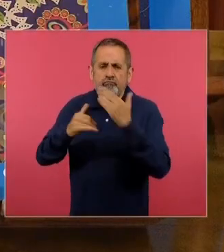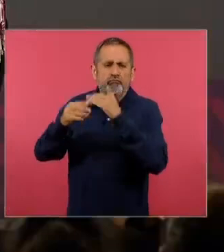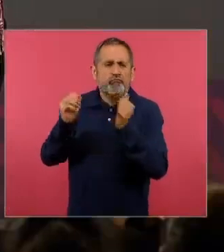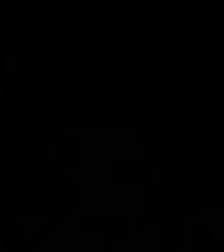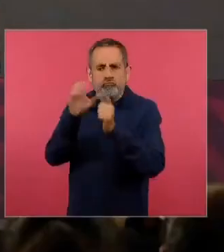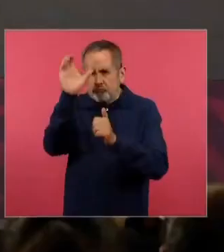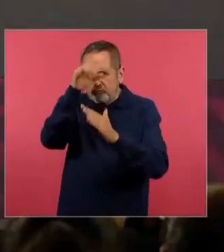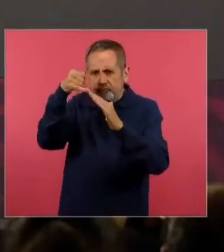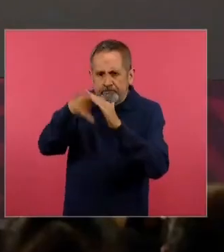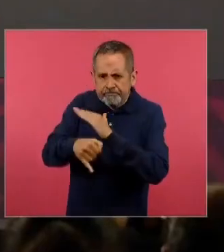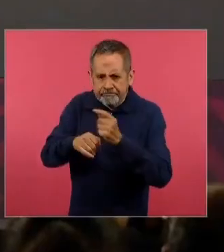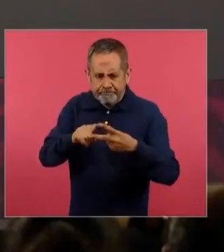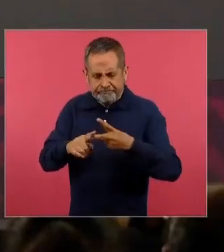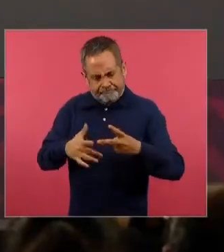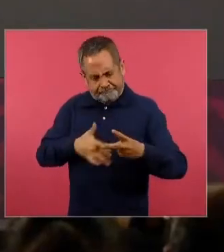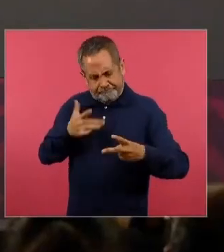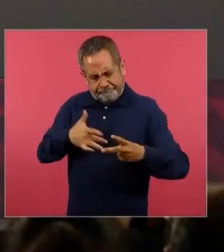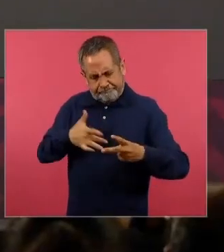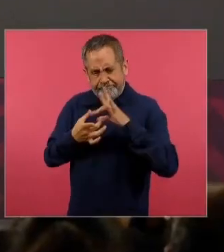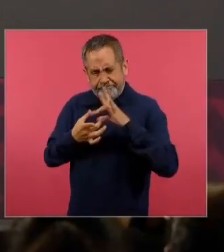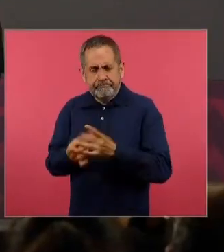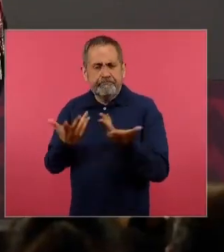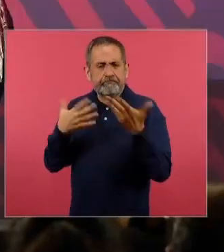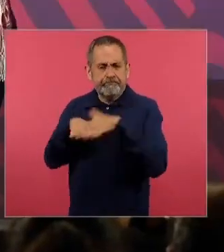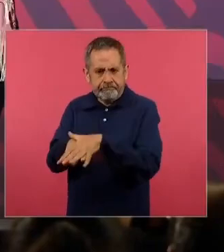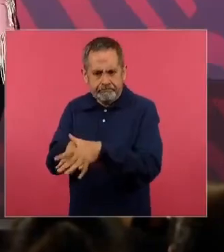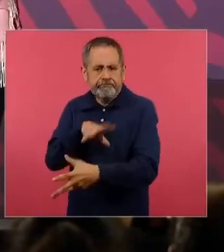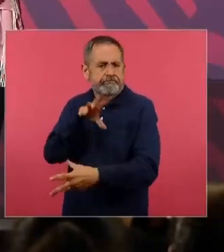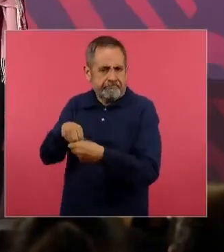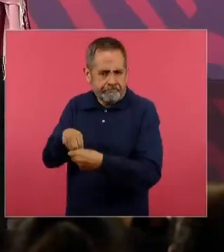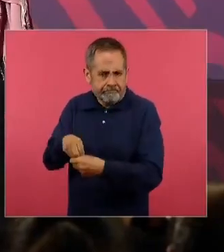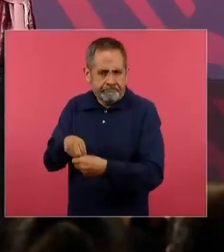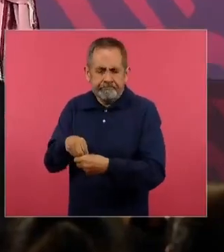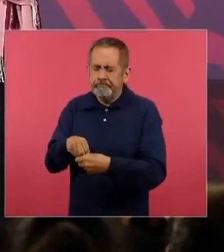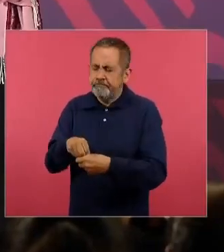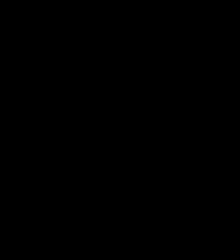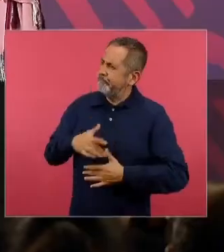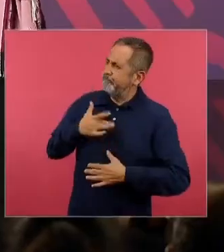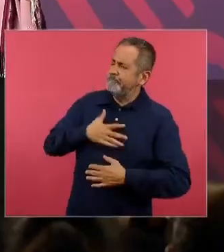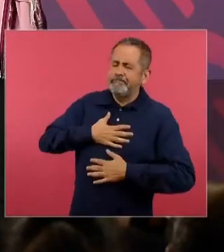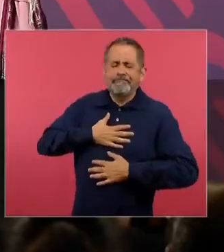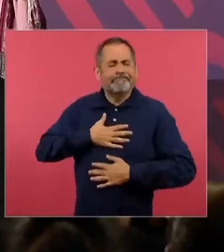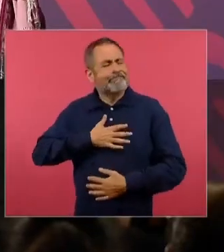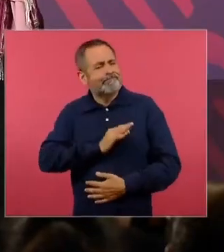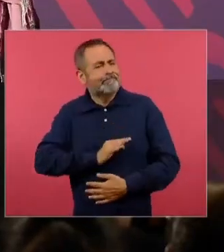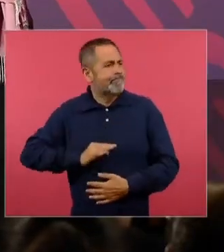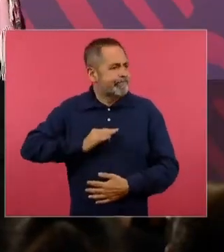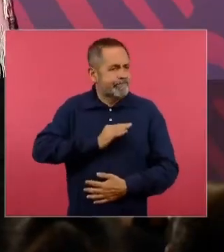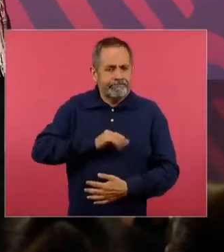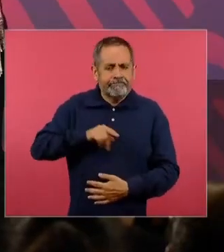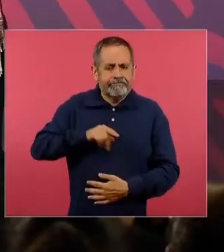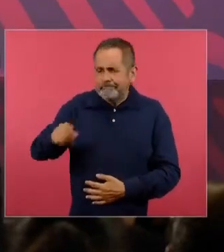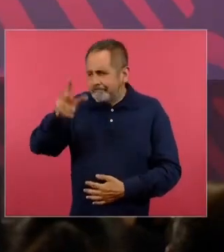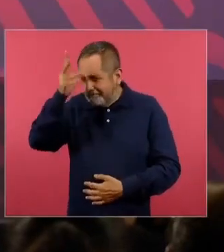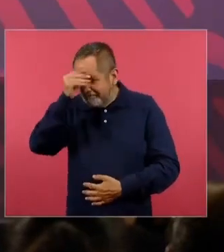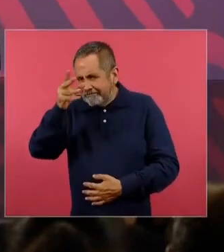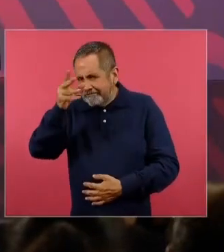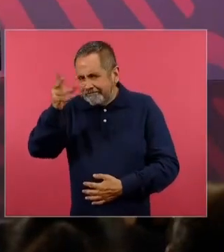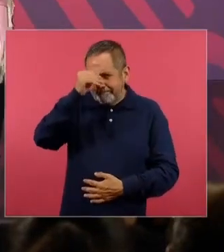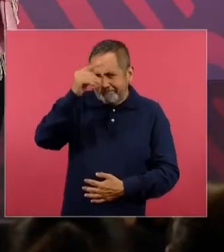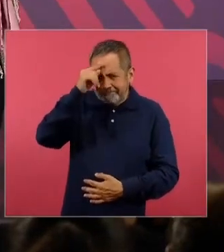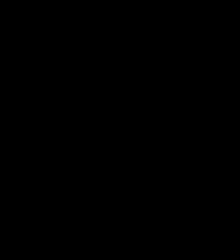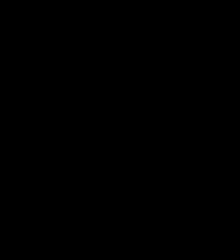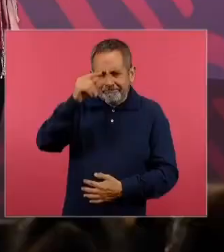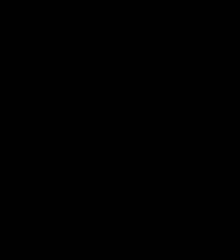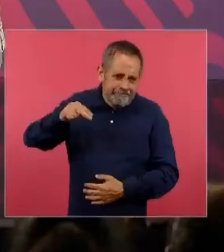científica, humanista, inclusiva, donde ellos se sientan felices, donde puedan aprender el conocimiento que